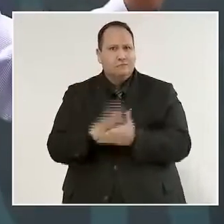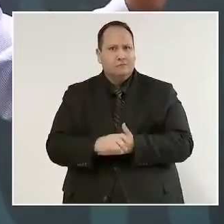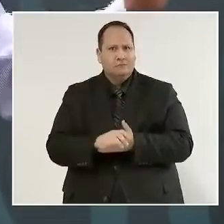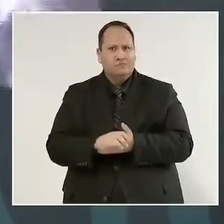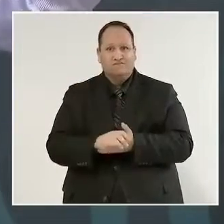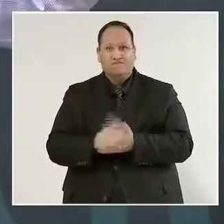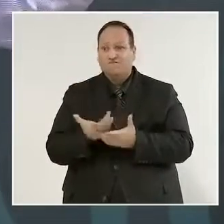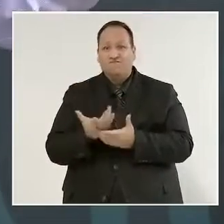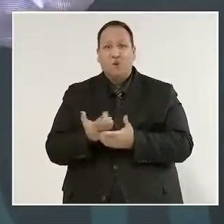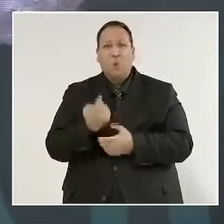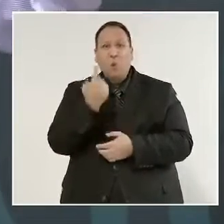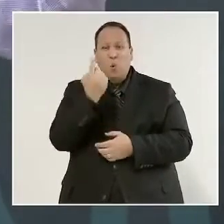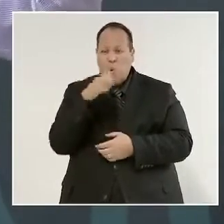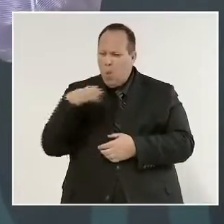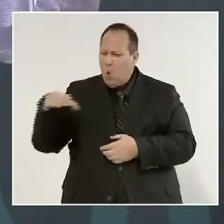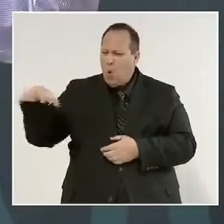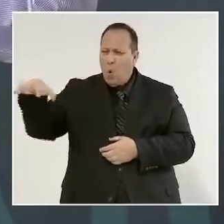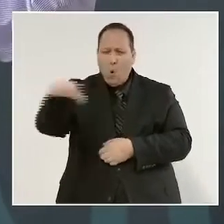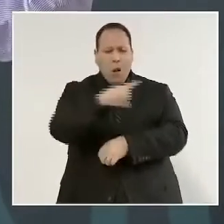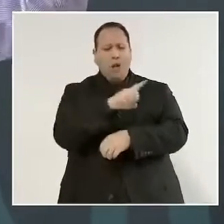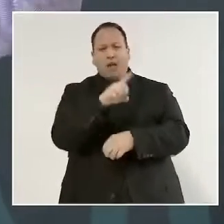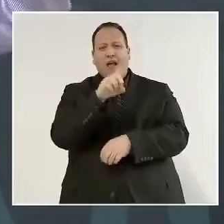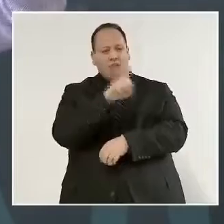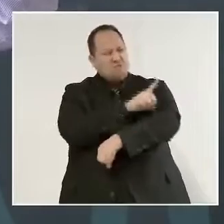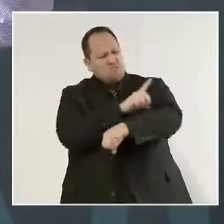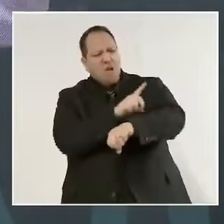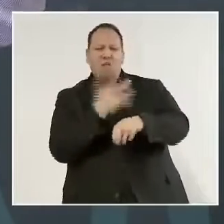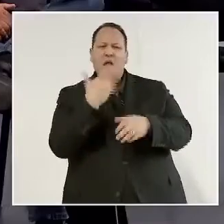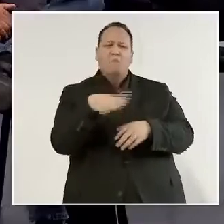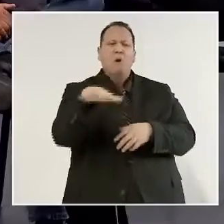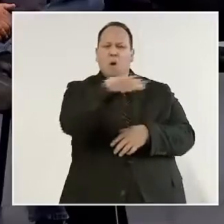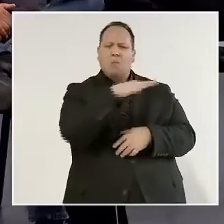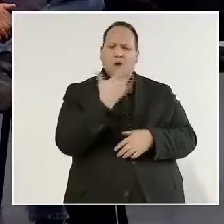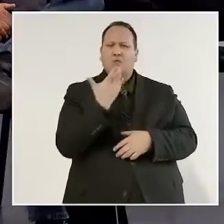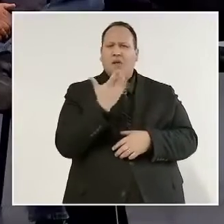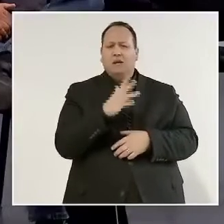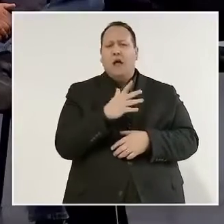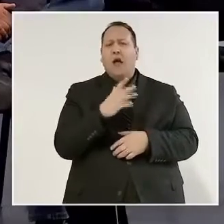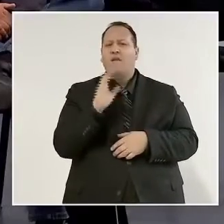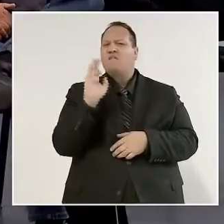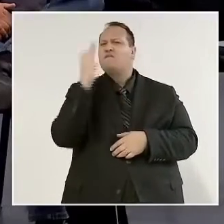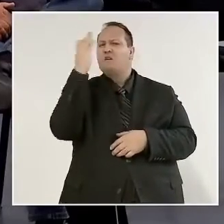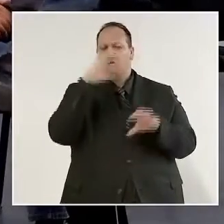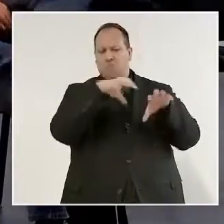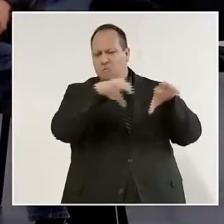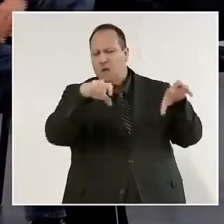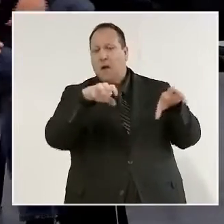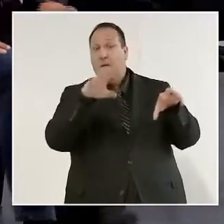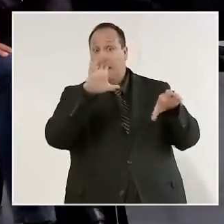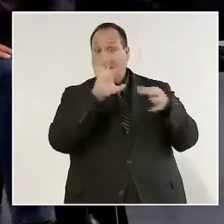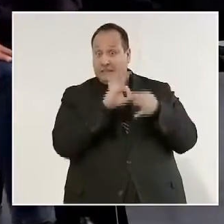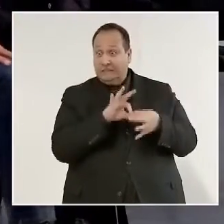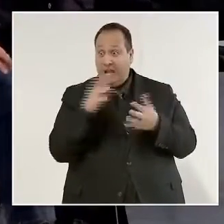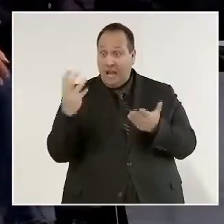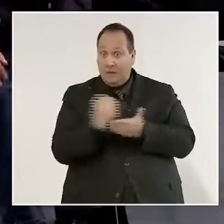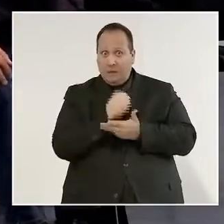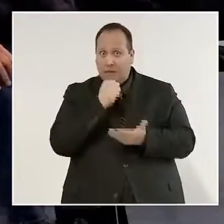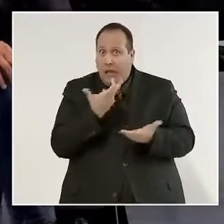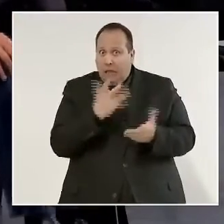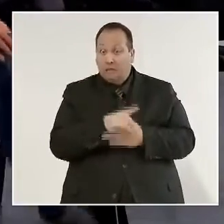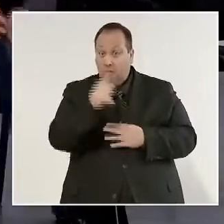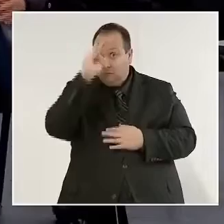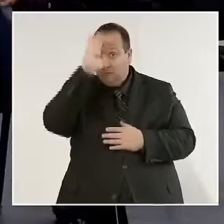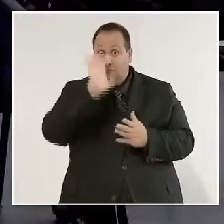reaccionarios ni un solo distrito electoral federal aquí en Baja California. Entonces,